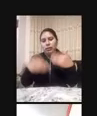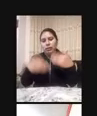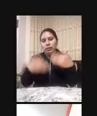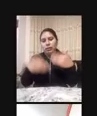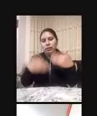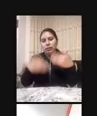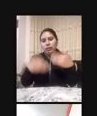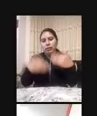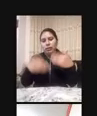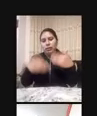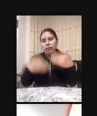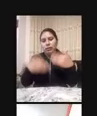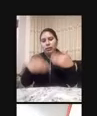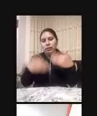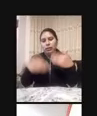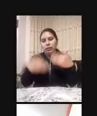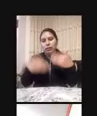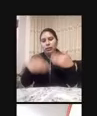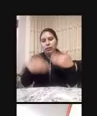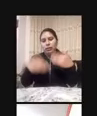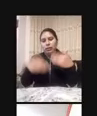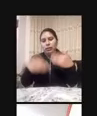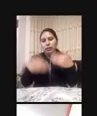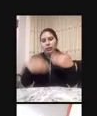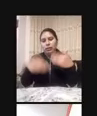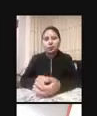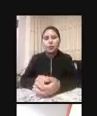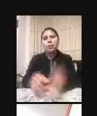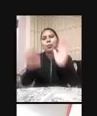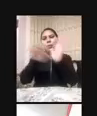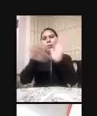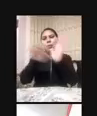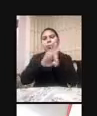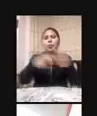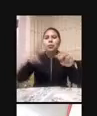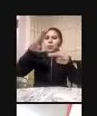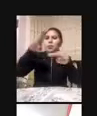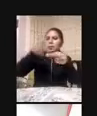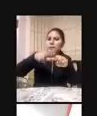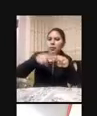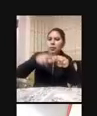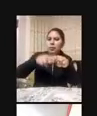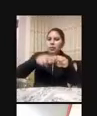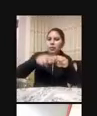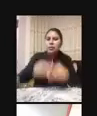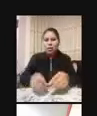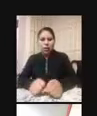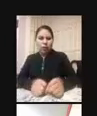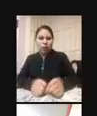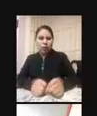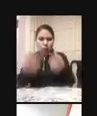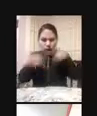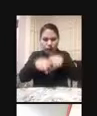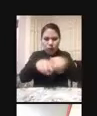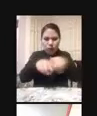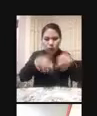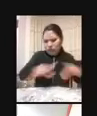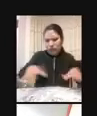la sillita de reflexión. Es importante utilizar esa sillita de reflexión cuando hay berrinches, ¿no?, cuando la conducta